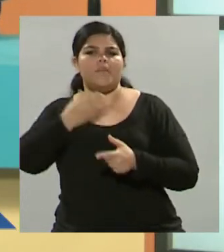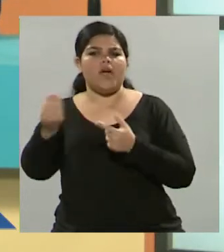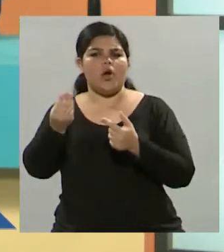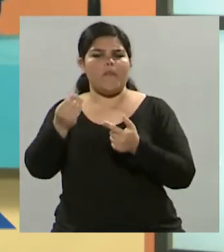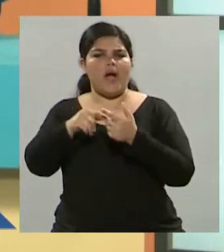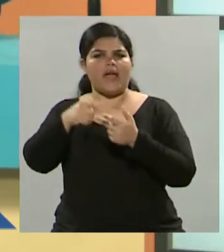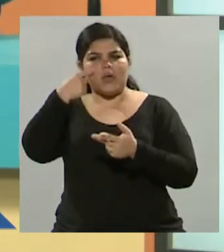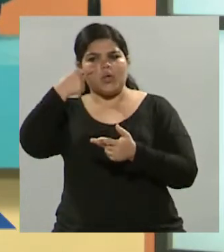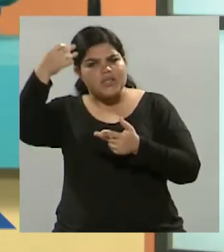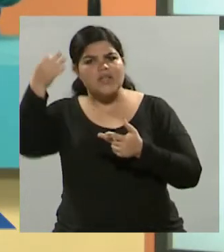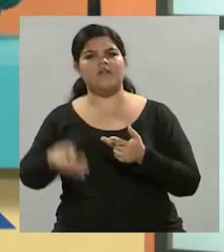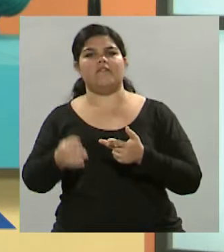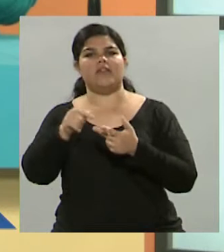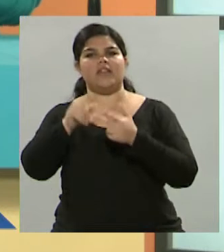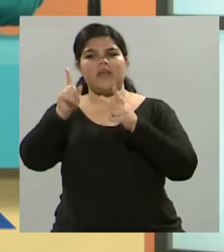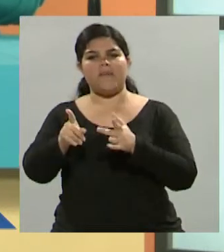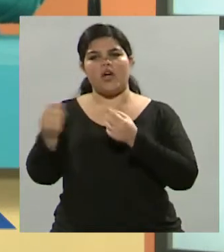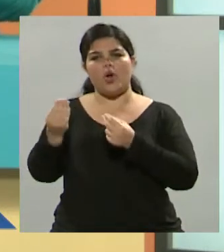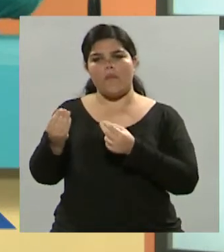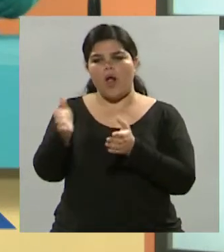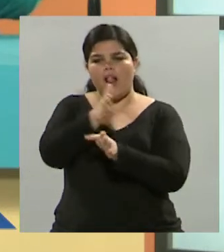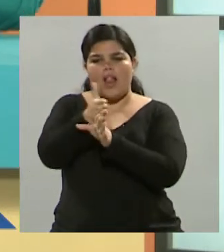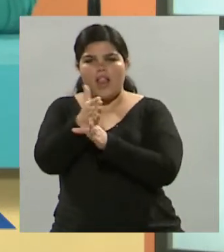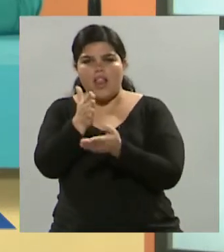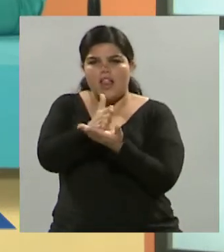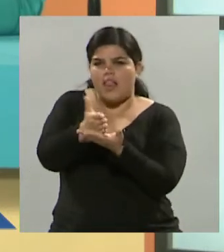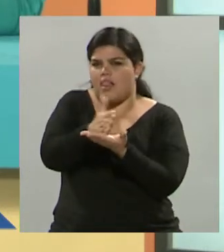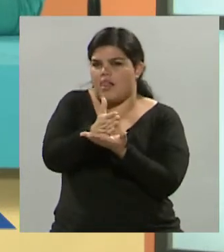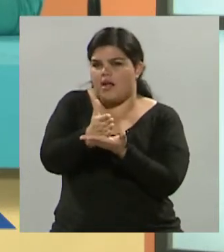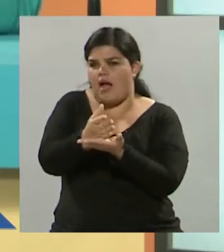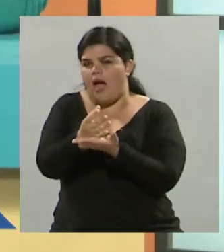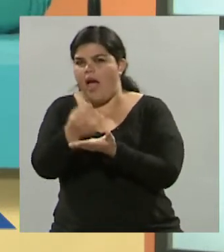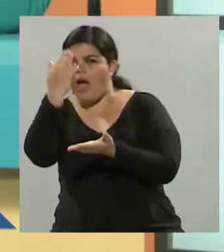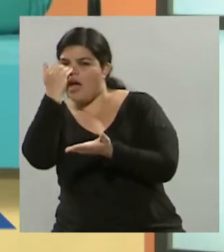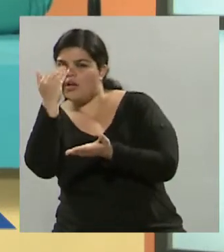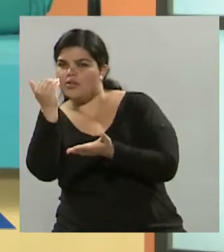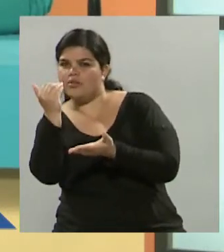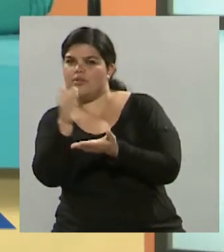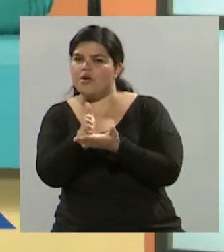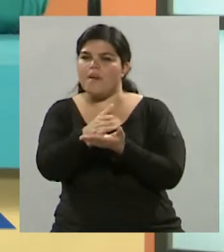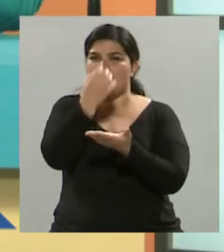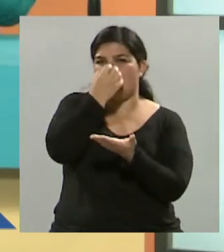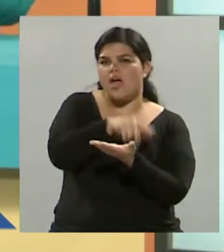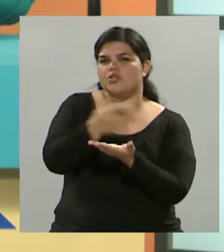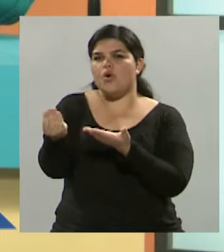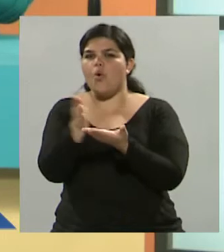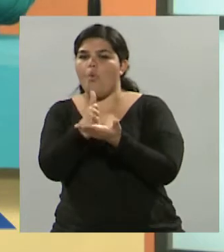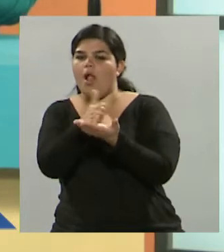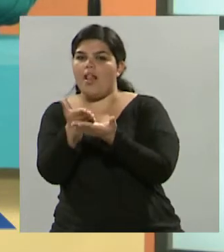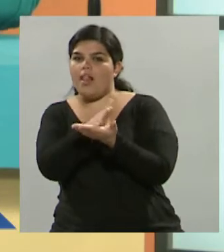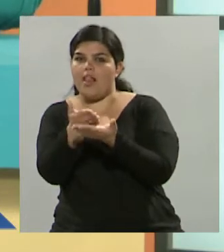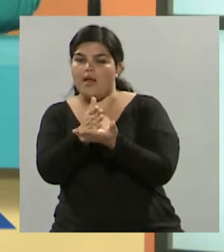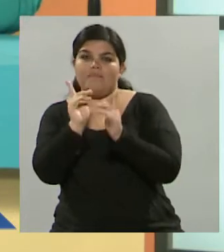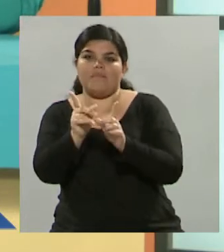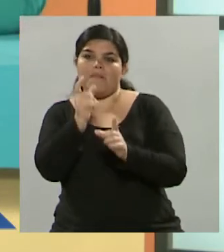pasaban en este borde entre el actor y el payaso, ¿no? Que a mí es un lugar que me interesa mucho. Eso por un lado con respecto a la